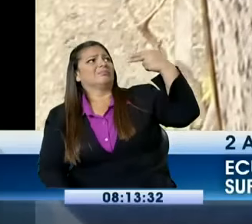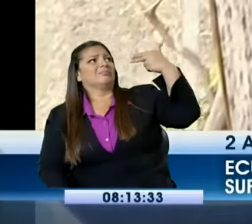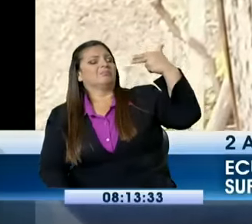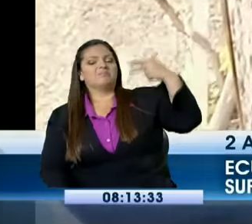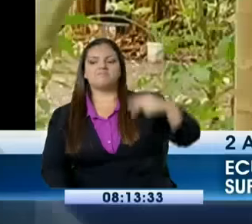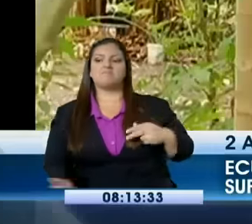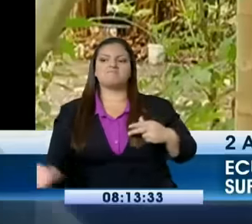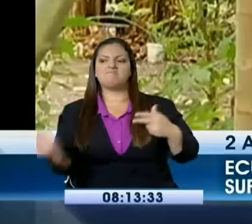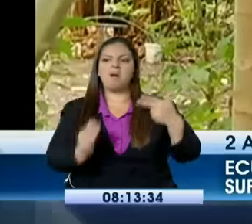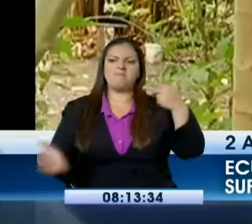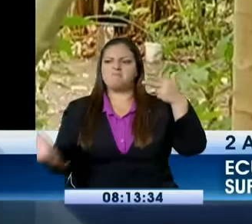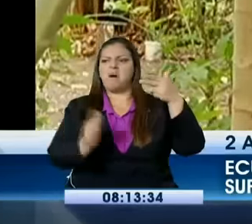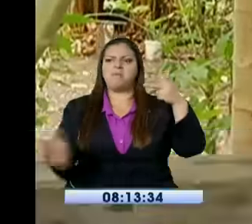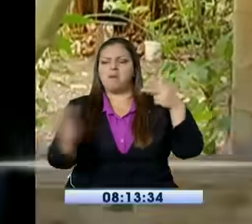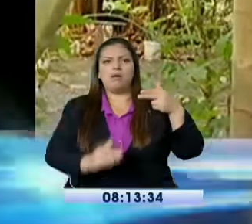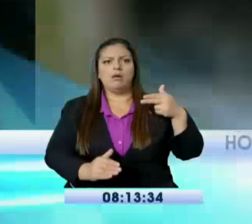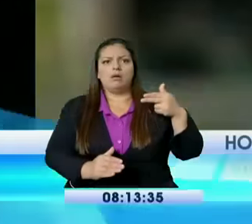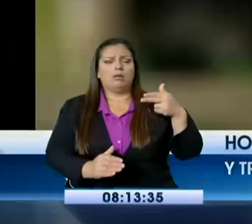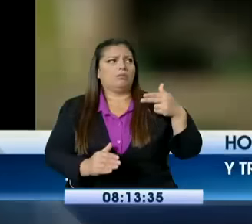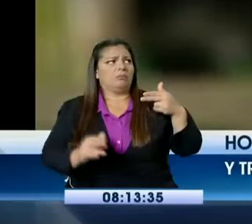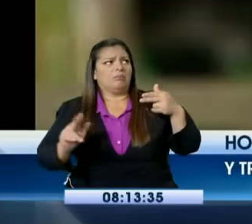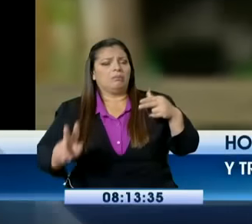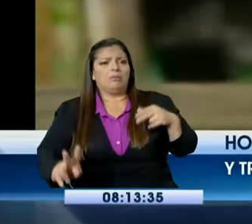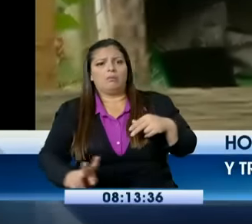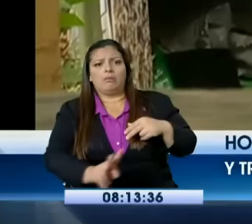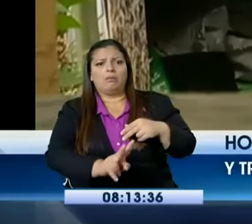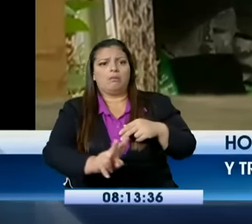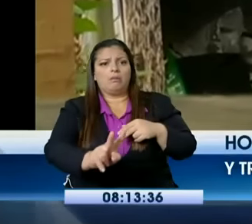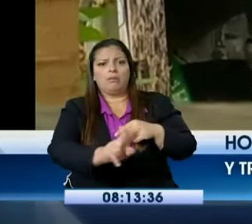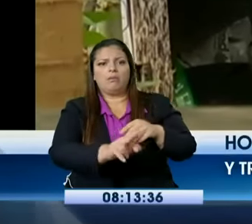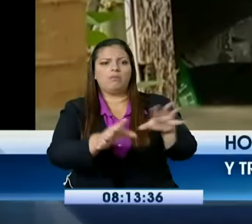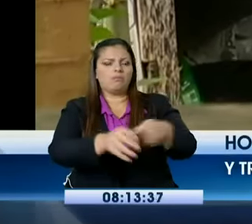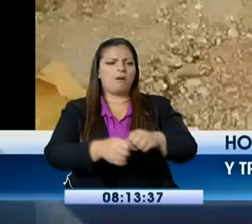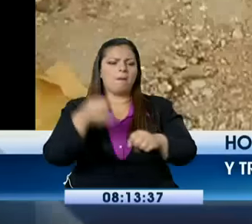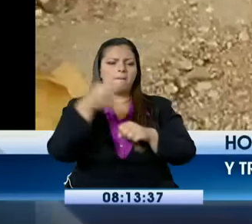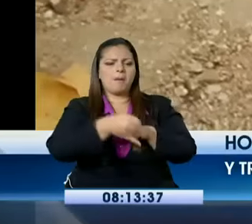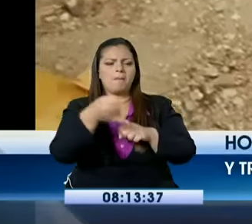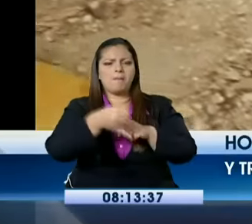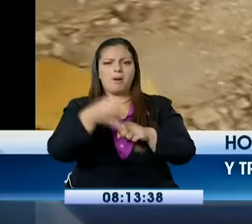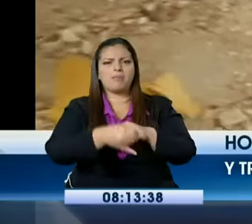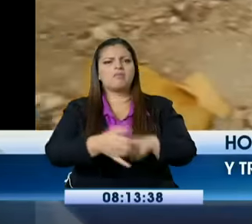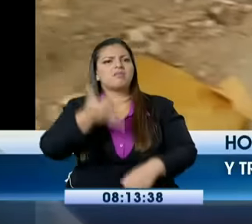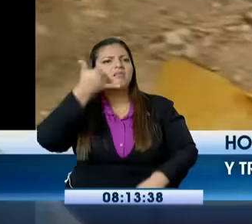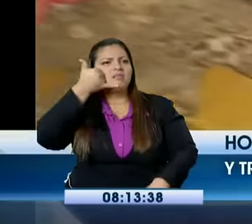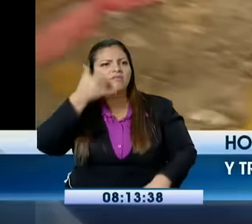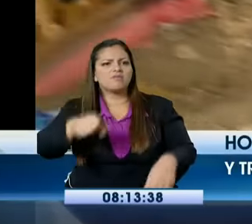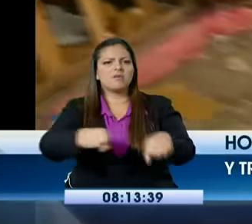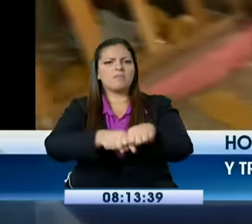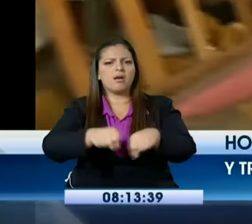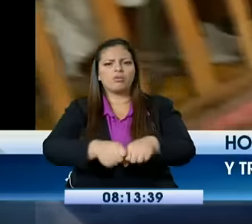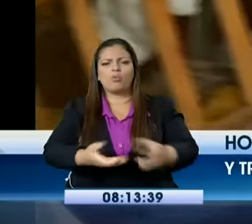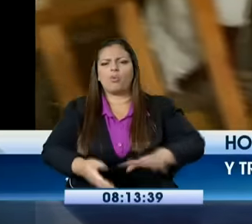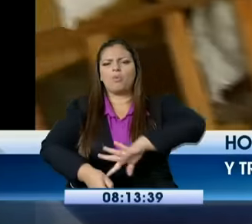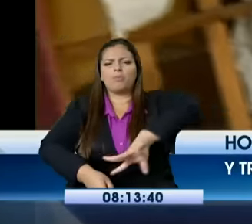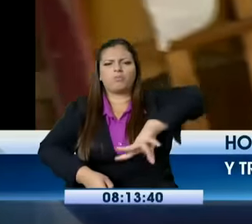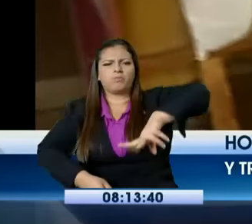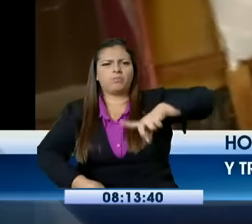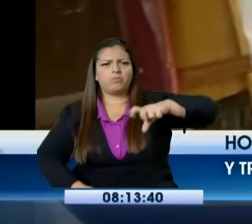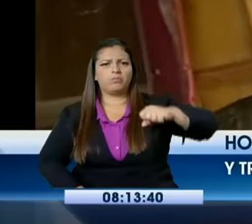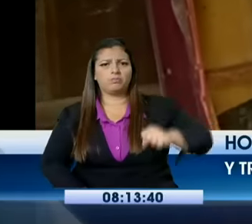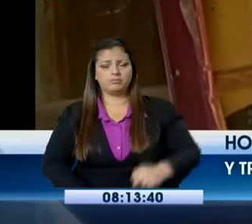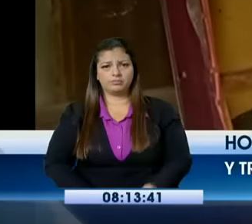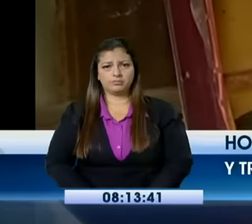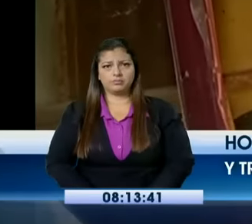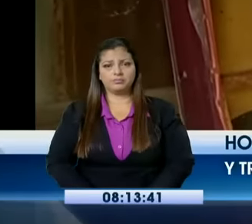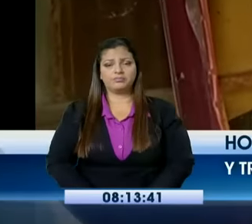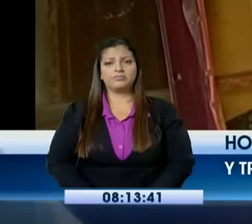veces, le robó los teléfonos, le robó los zapatos. Casi un mes después de los hechos, las adolescentes y sus familiares se encontraban en un parque